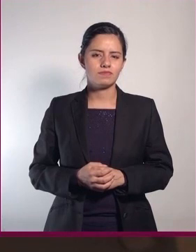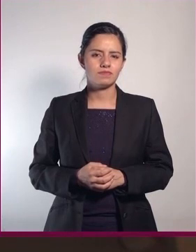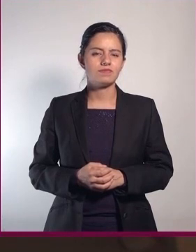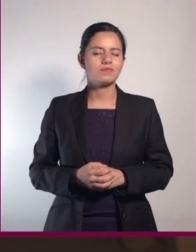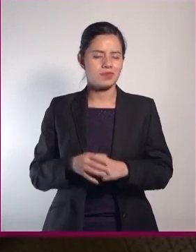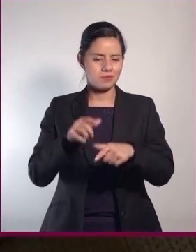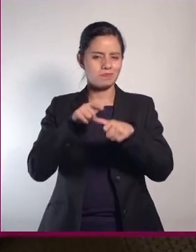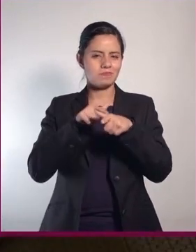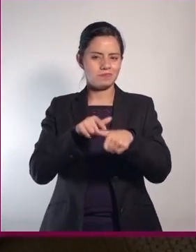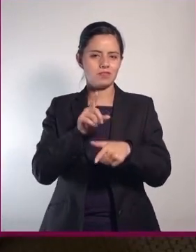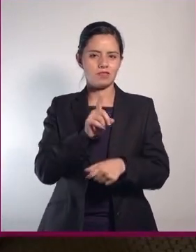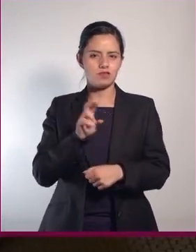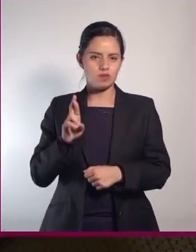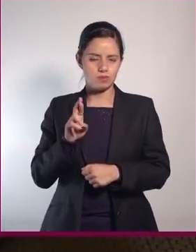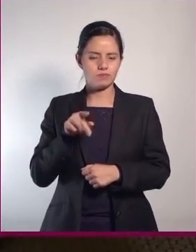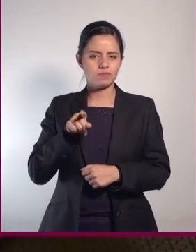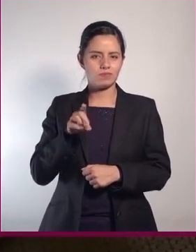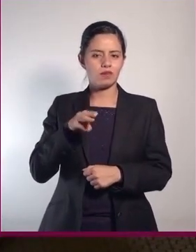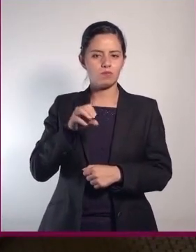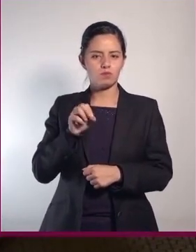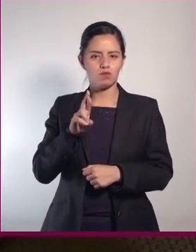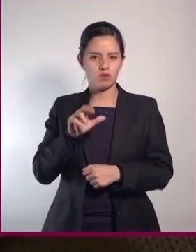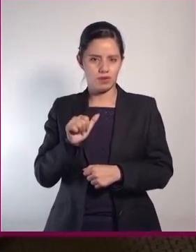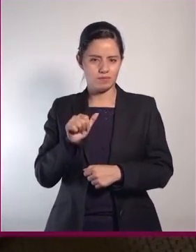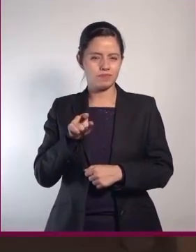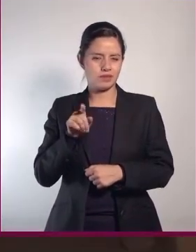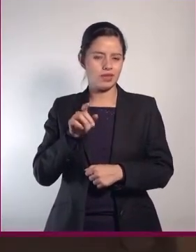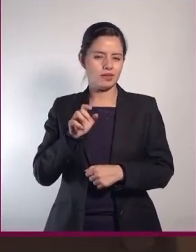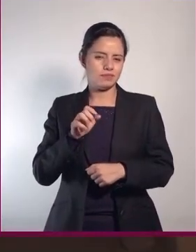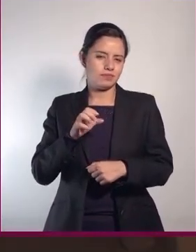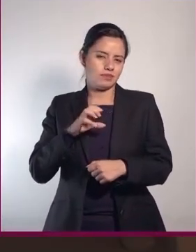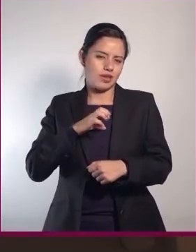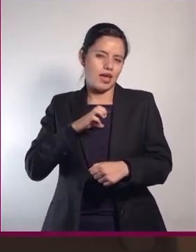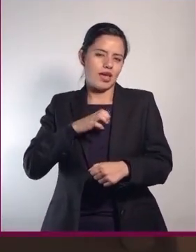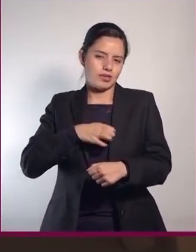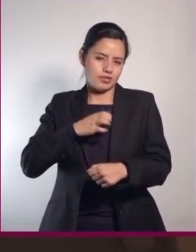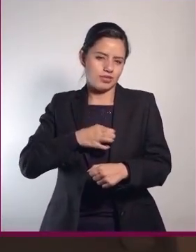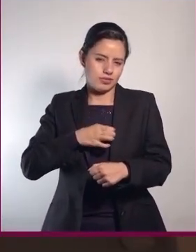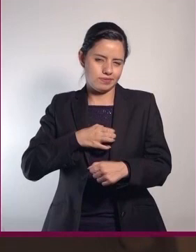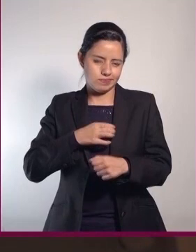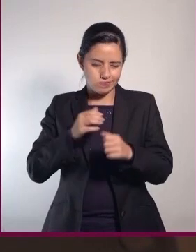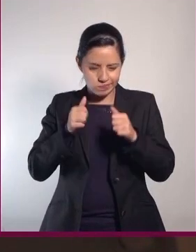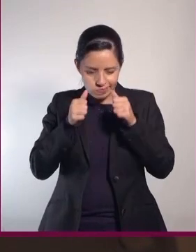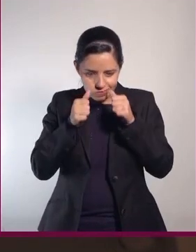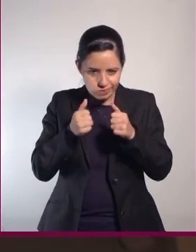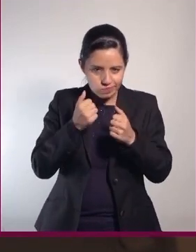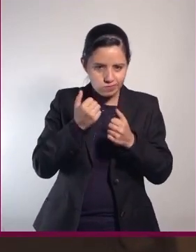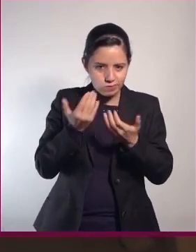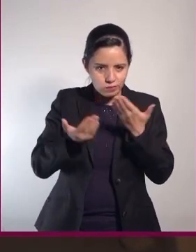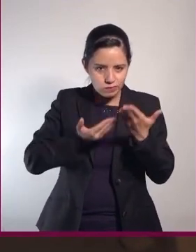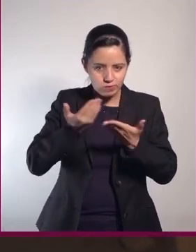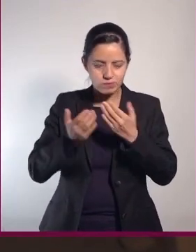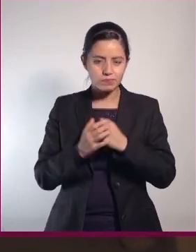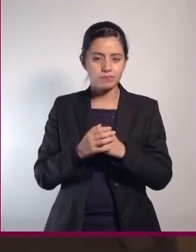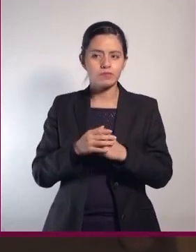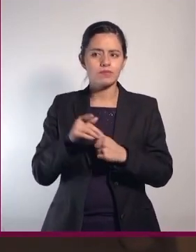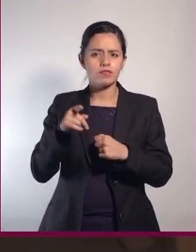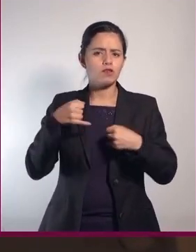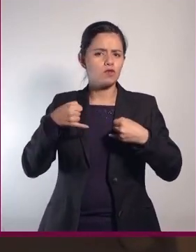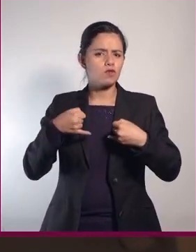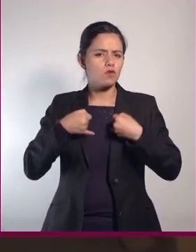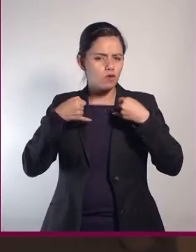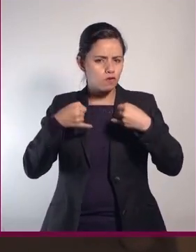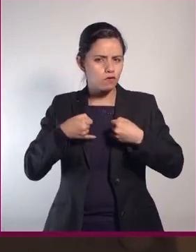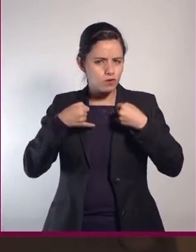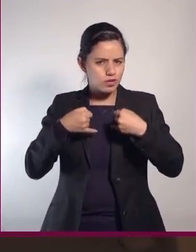Continuamos con el doctor Héctor de la Mora, especialista en oncología. Doctor, ¿qué tipos de cáncer son los más comunes entre adolescentes y